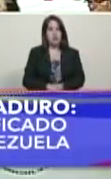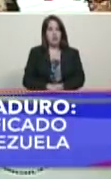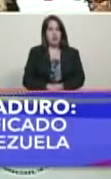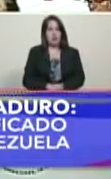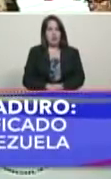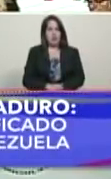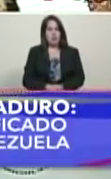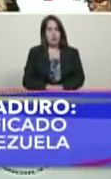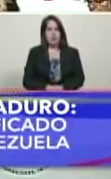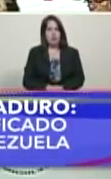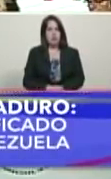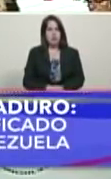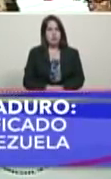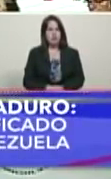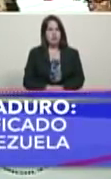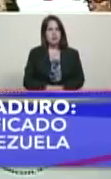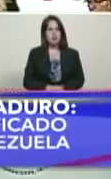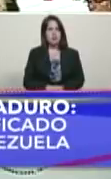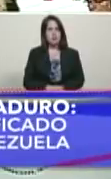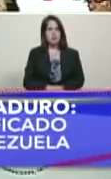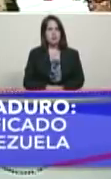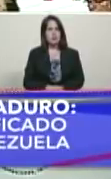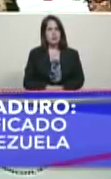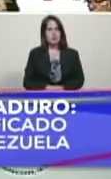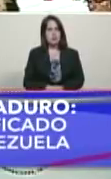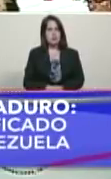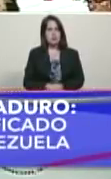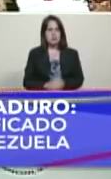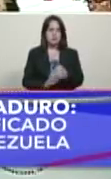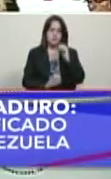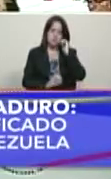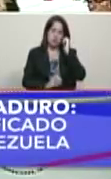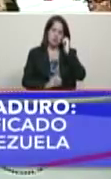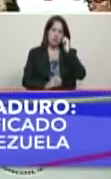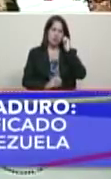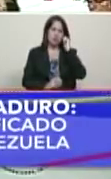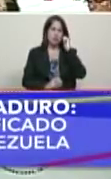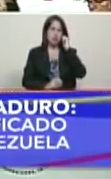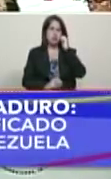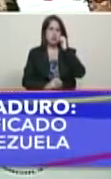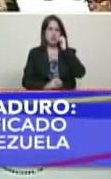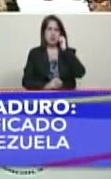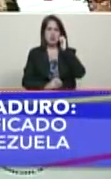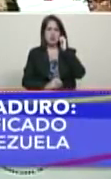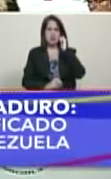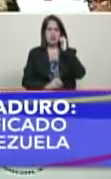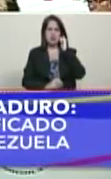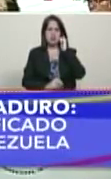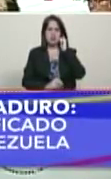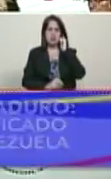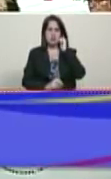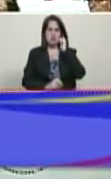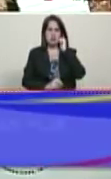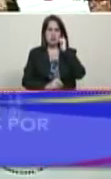excepcionales como decía silvana en su intervención